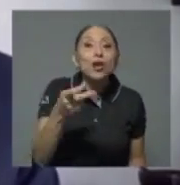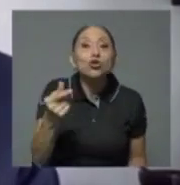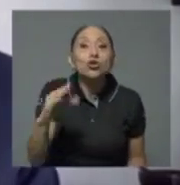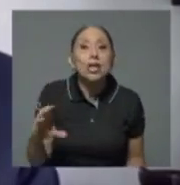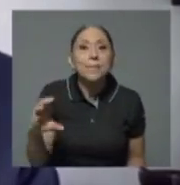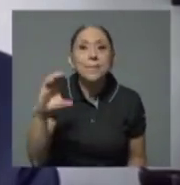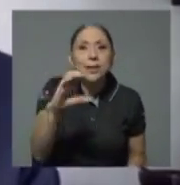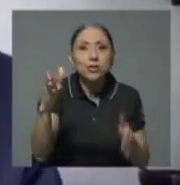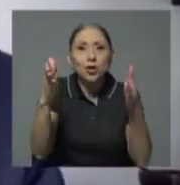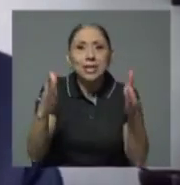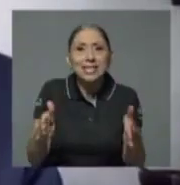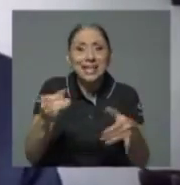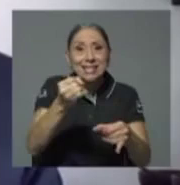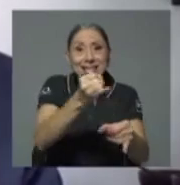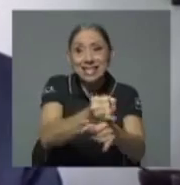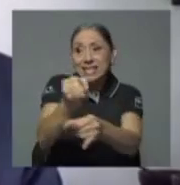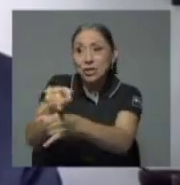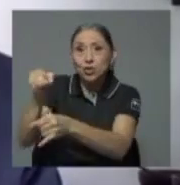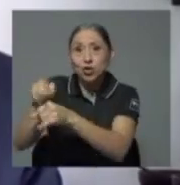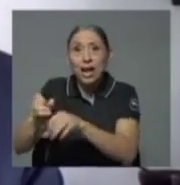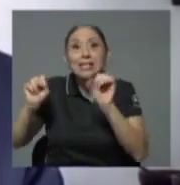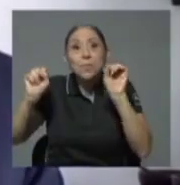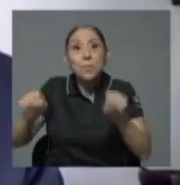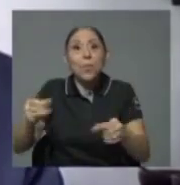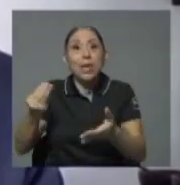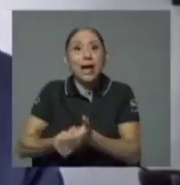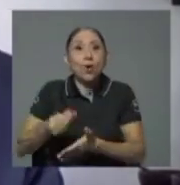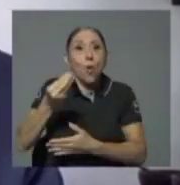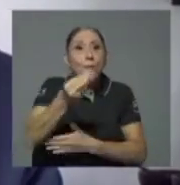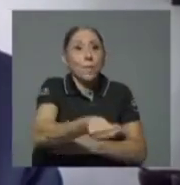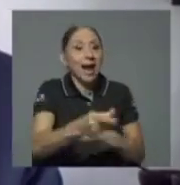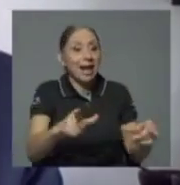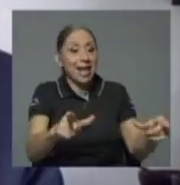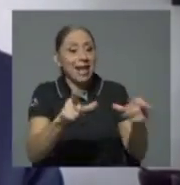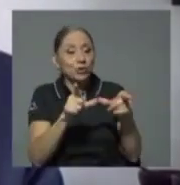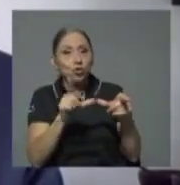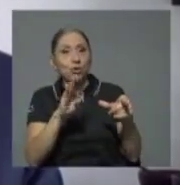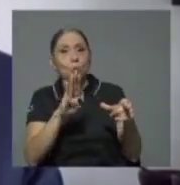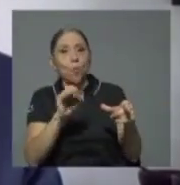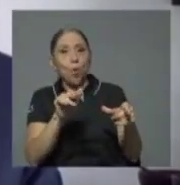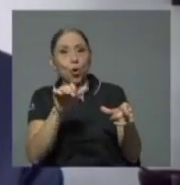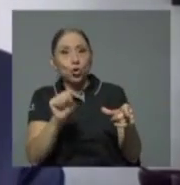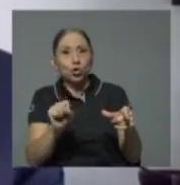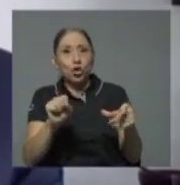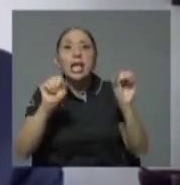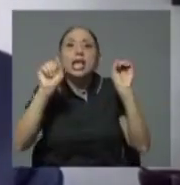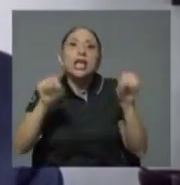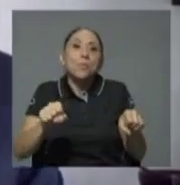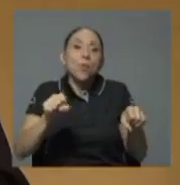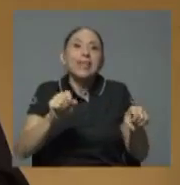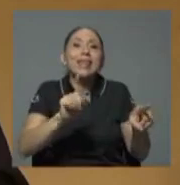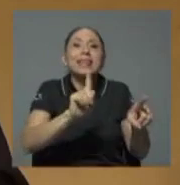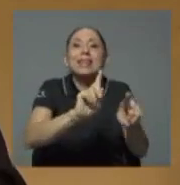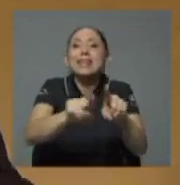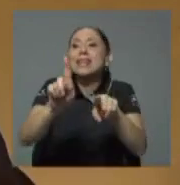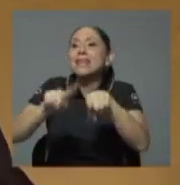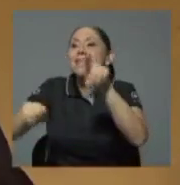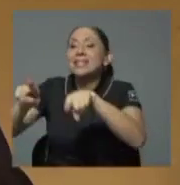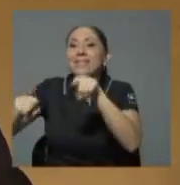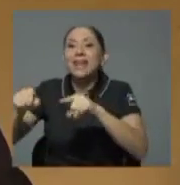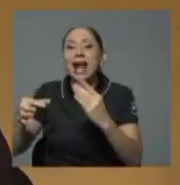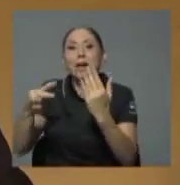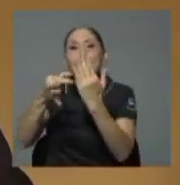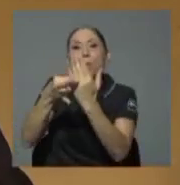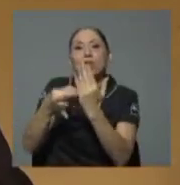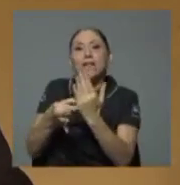esos inversionistas, puedan comprar esos bonos y diversificar sus portafolios de inversión. Hagamos eso,